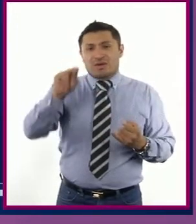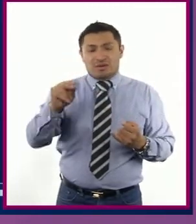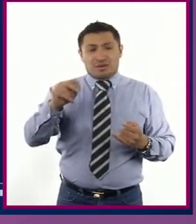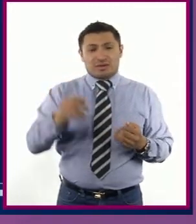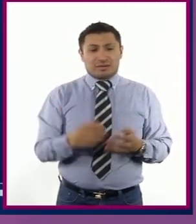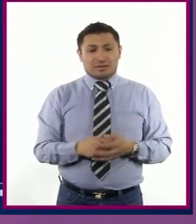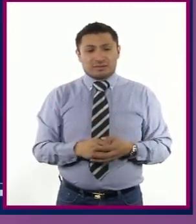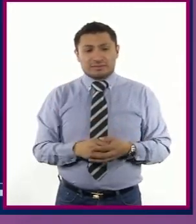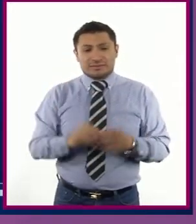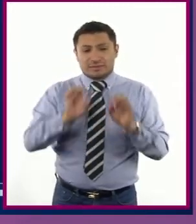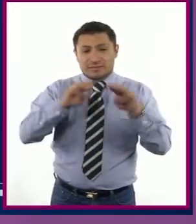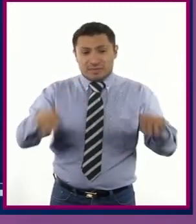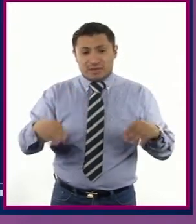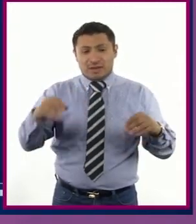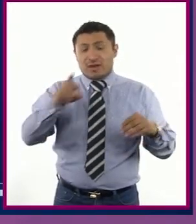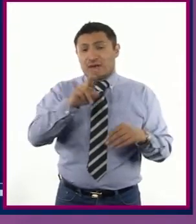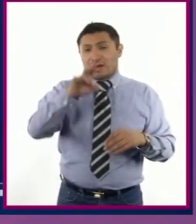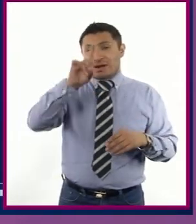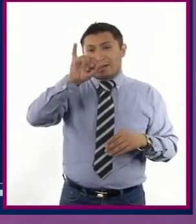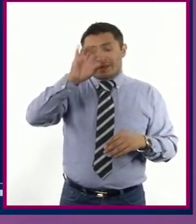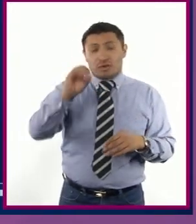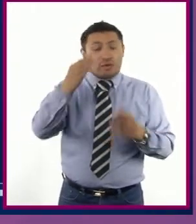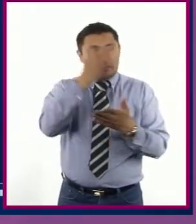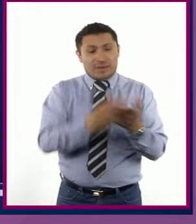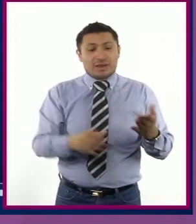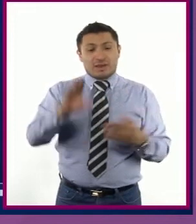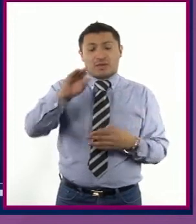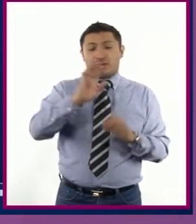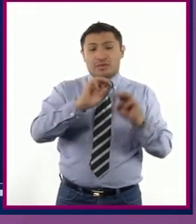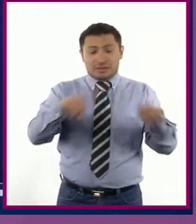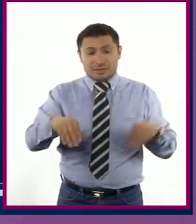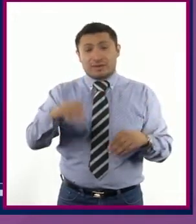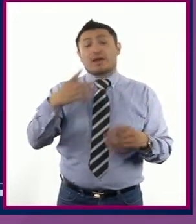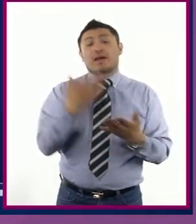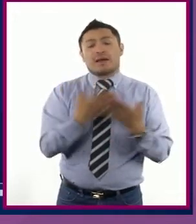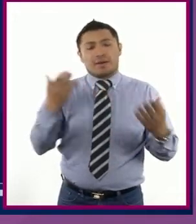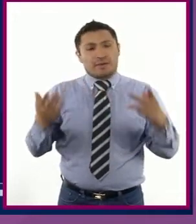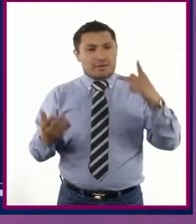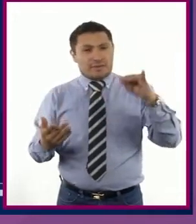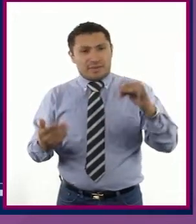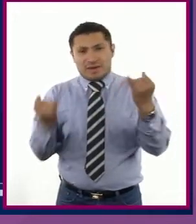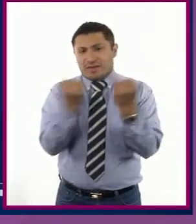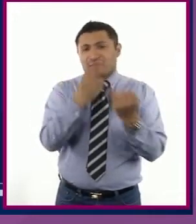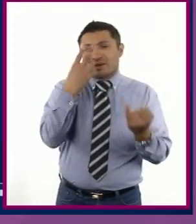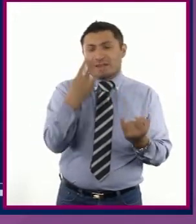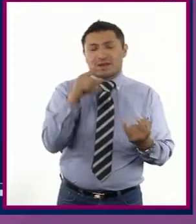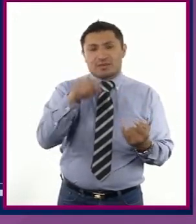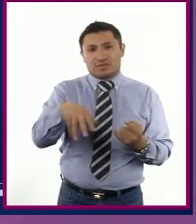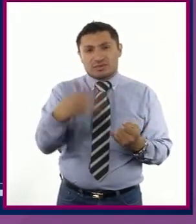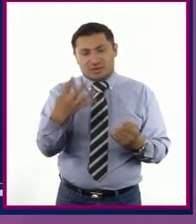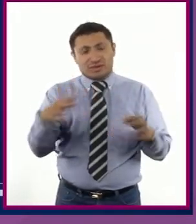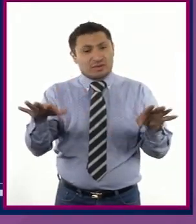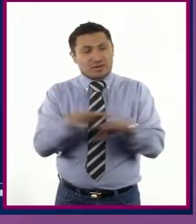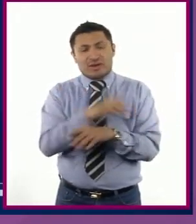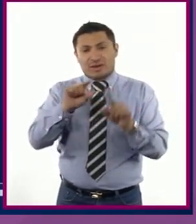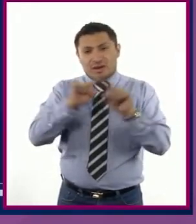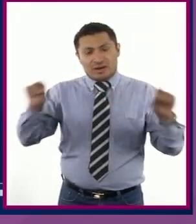90 centímetros. Ahora, consideramos que pi es igual a 3.14 y lo sustituimos en la